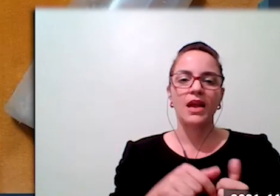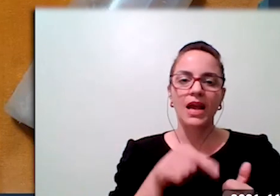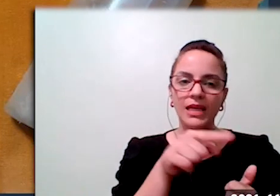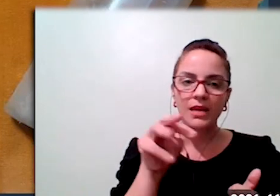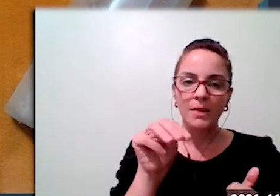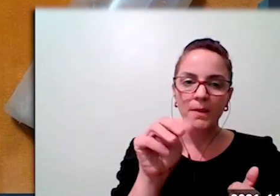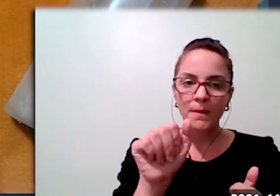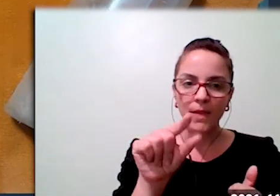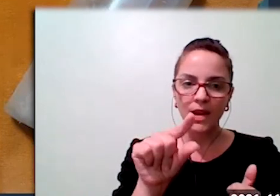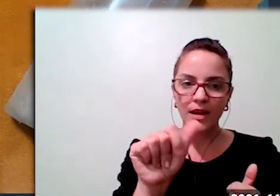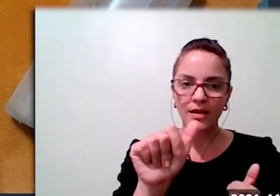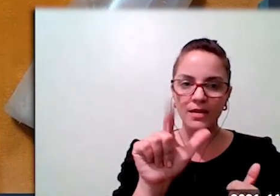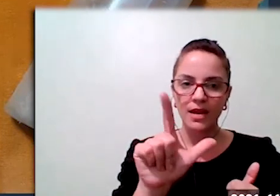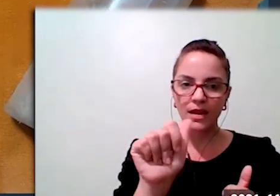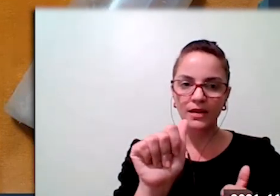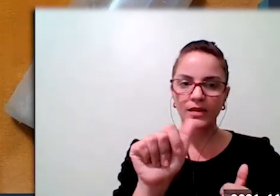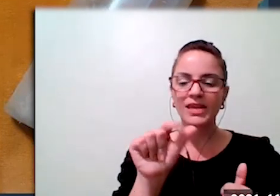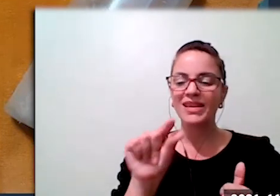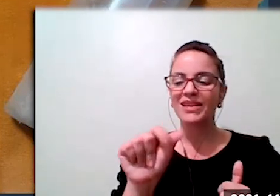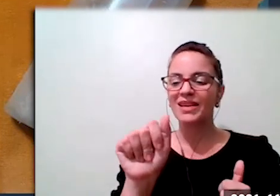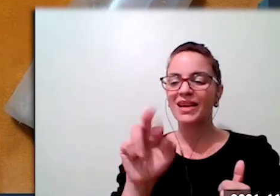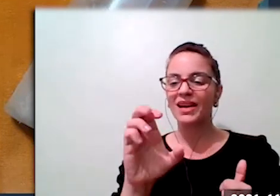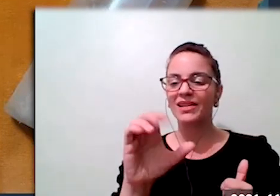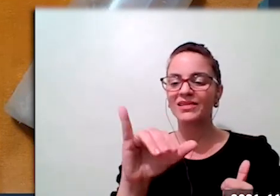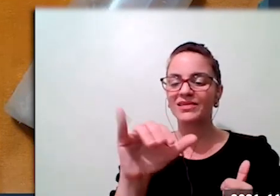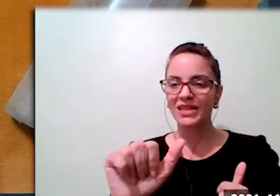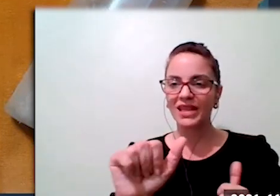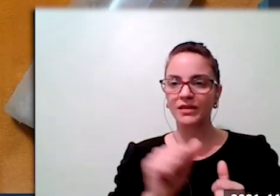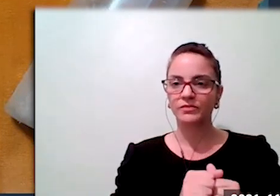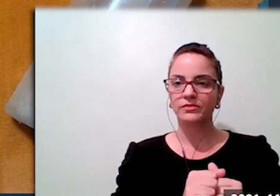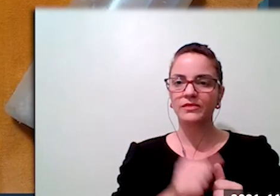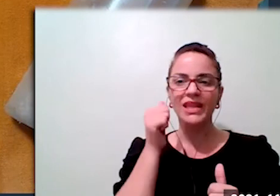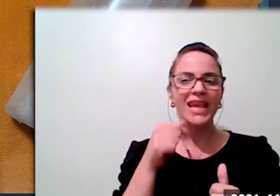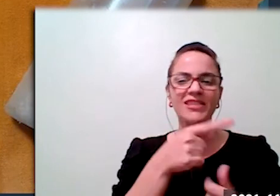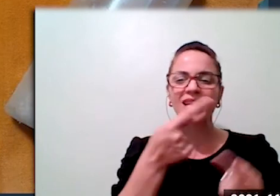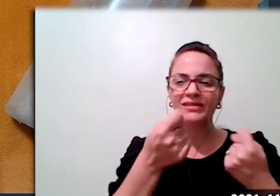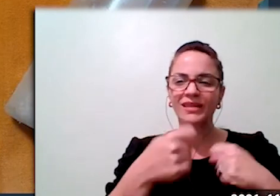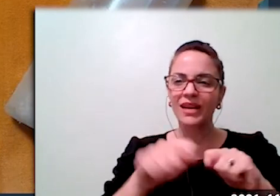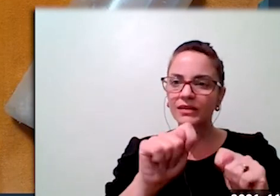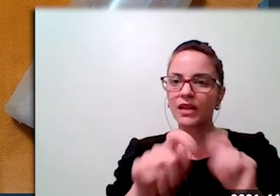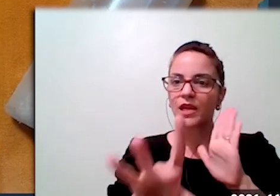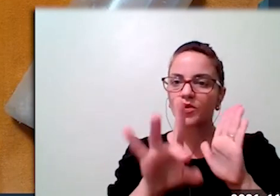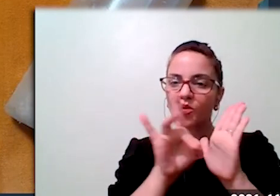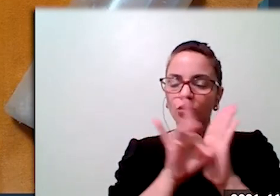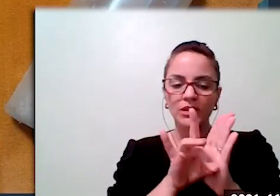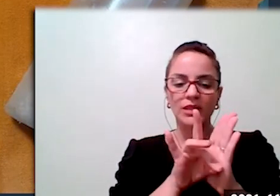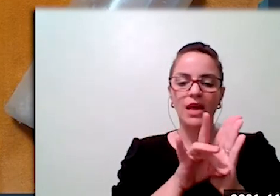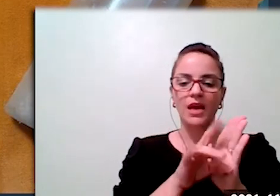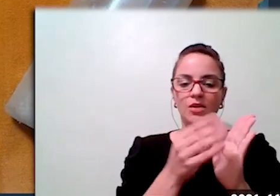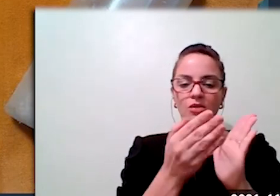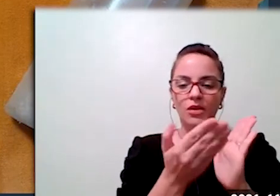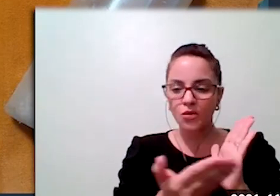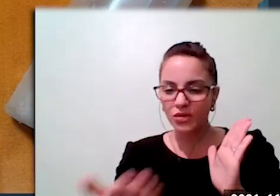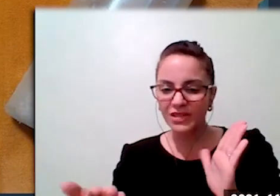García Ramos que les ayude a encontrar algo que han perdido: un fragmento de vajilla, una losa de un